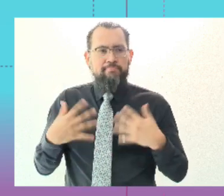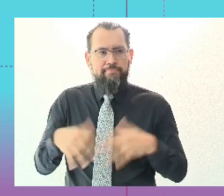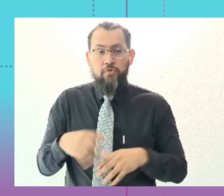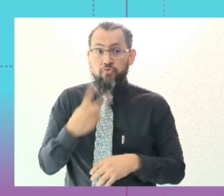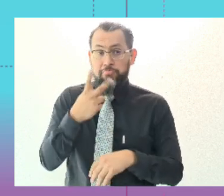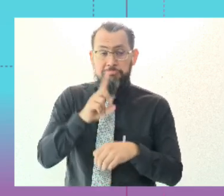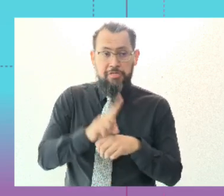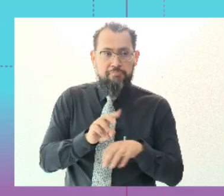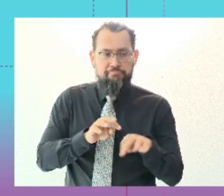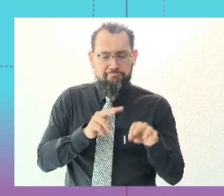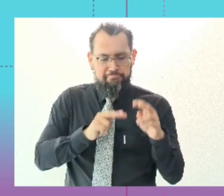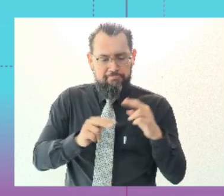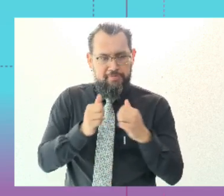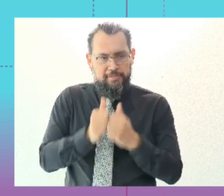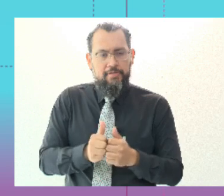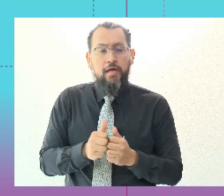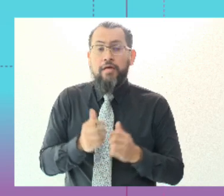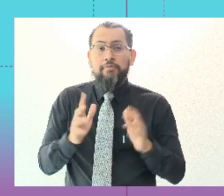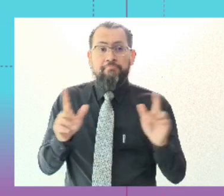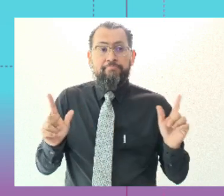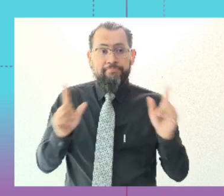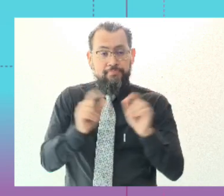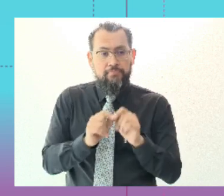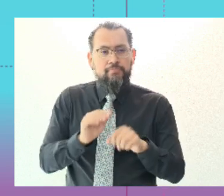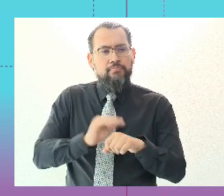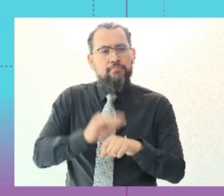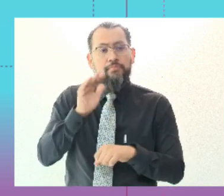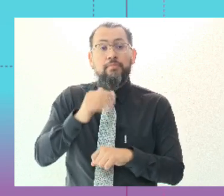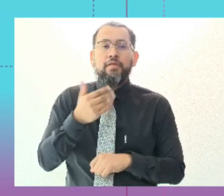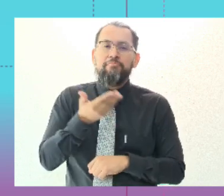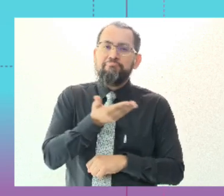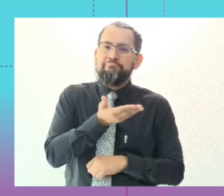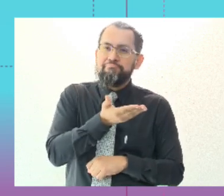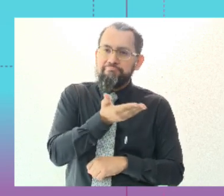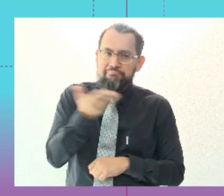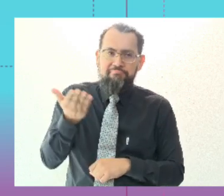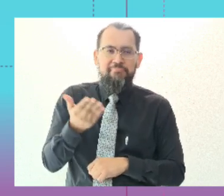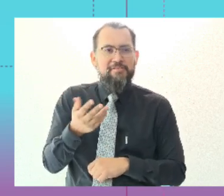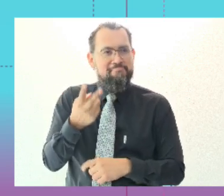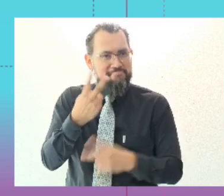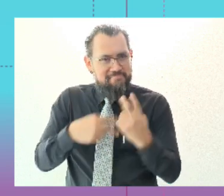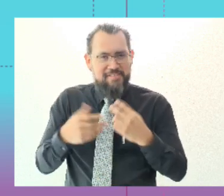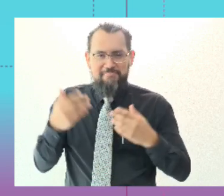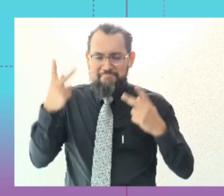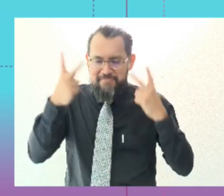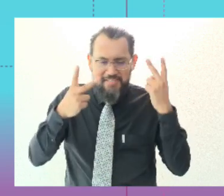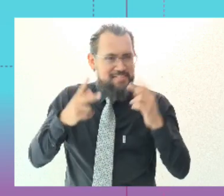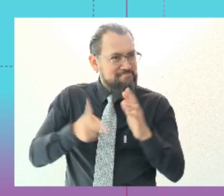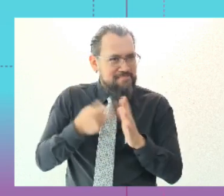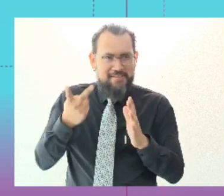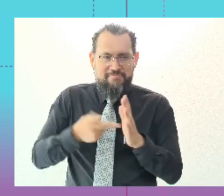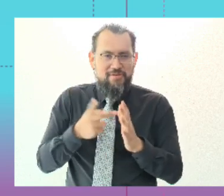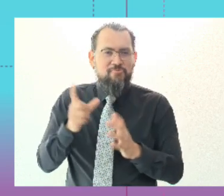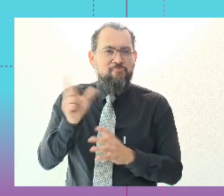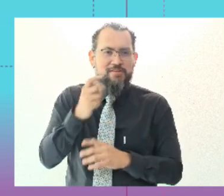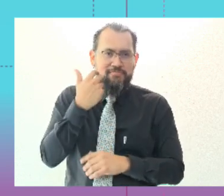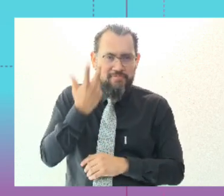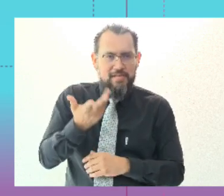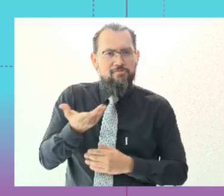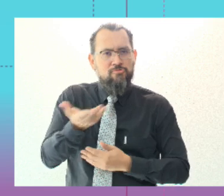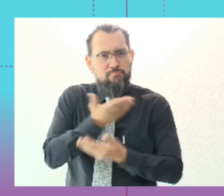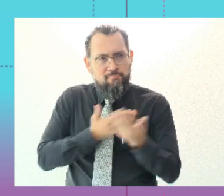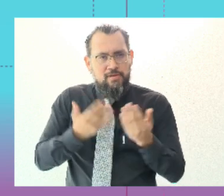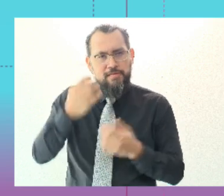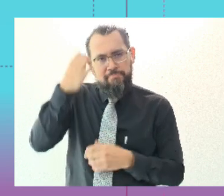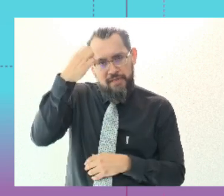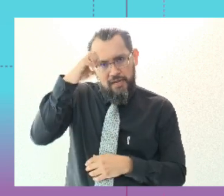dos días. Y sin más, pues decirles que esta es su casa, que vengan más seguido a vernos, a compartirnos experiencias,